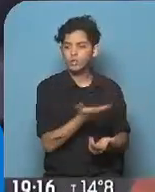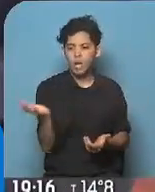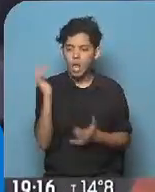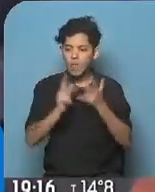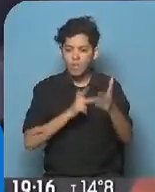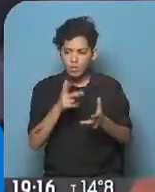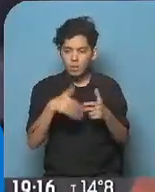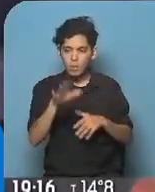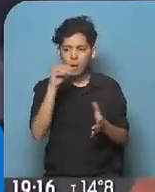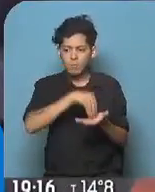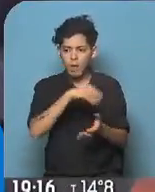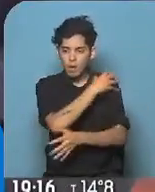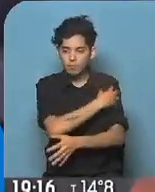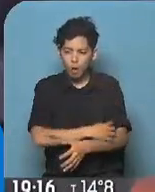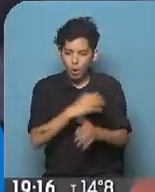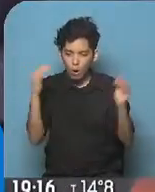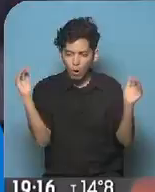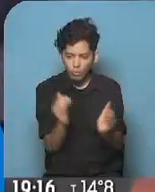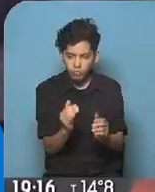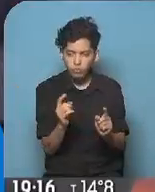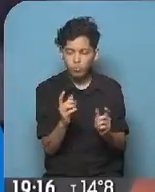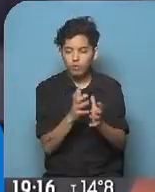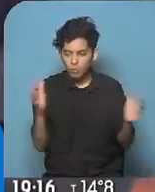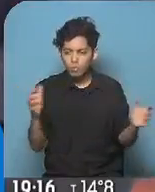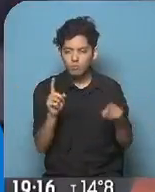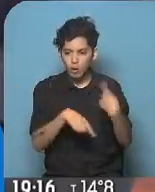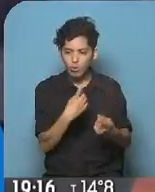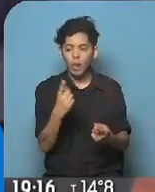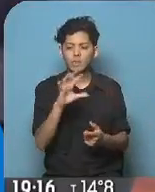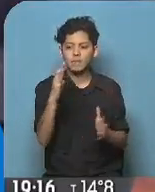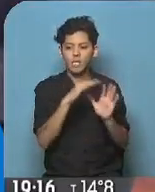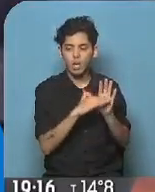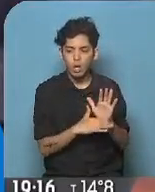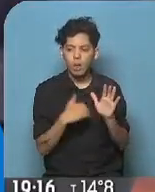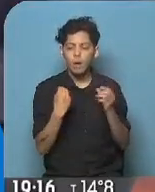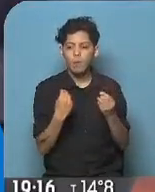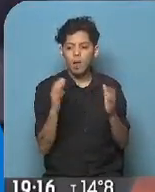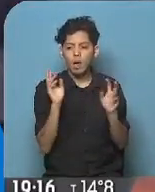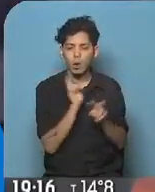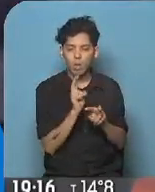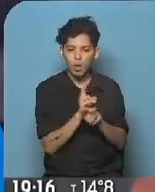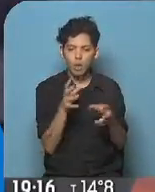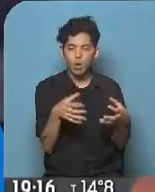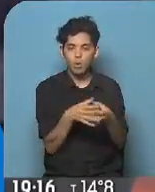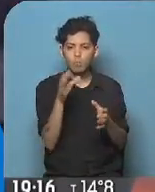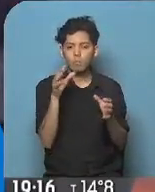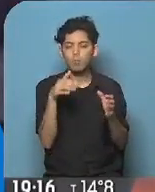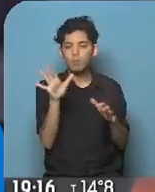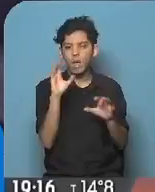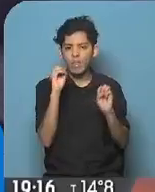más pobreza mi vida y en más carolina stanley anuncia cinco medidas para la contención de los sectores más vulnerables sí